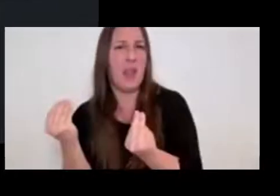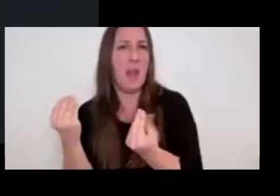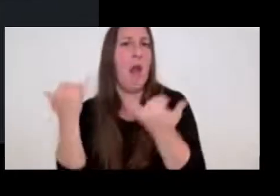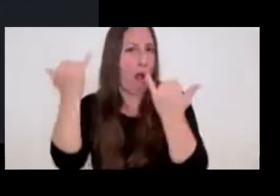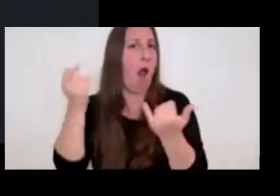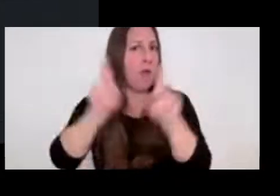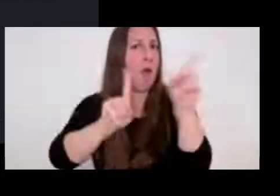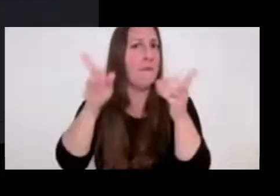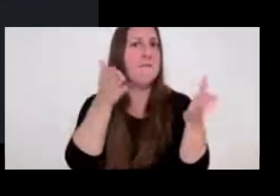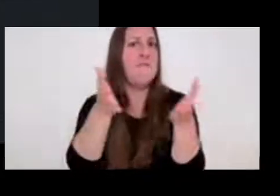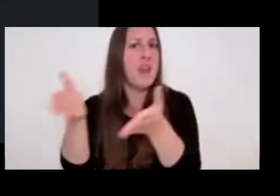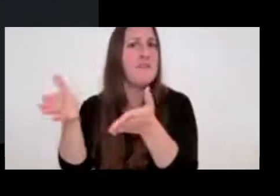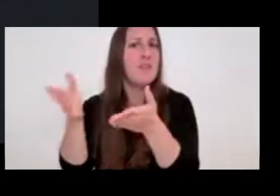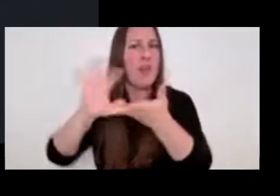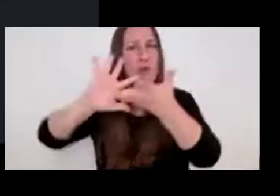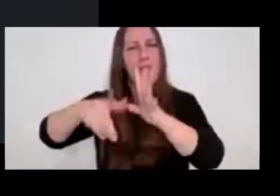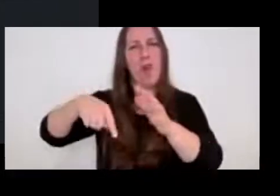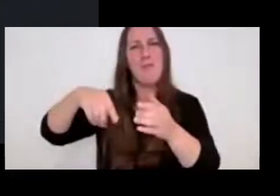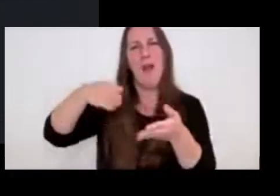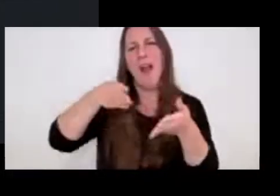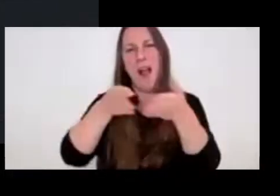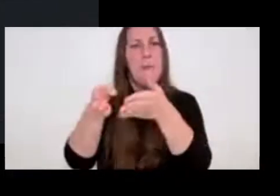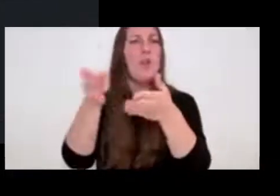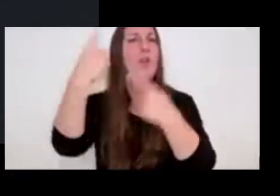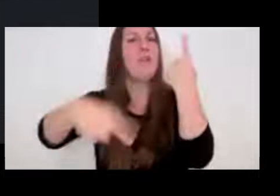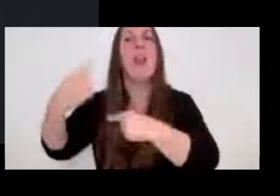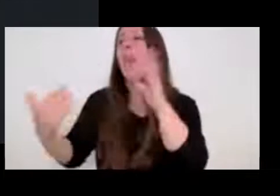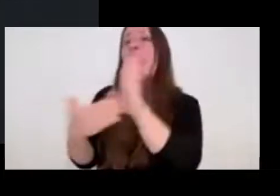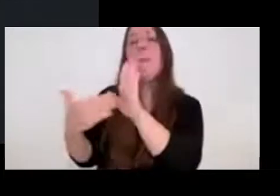distintos caminos que transita en función de la actividad que desarrolla.